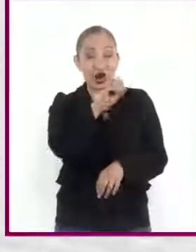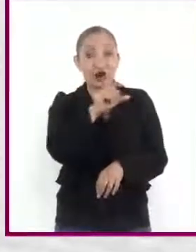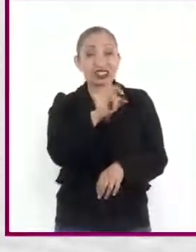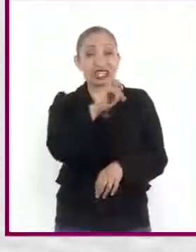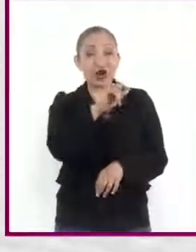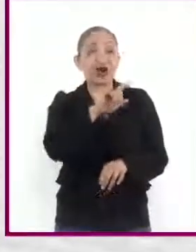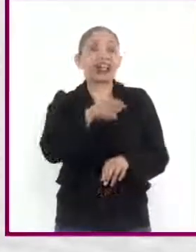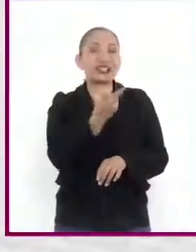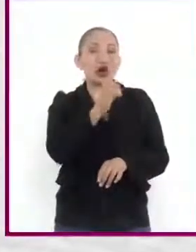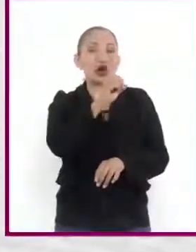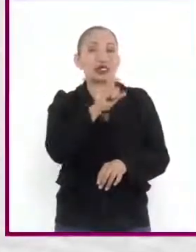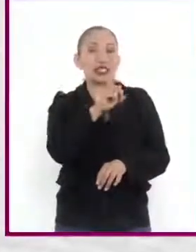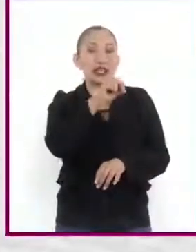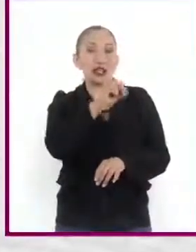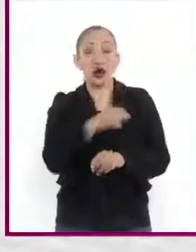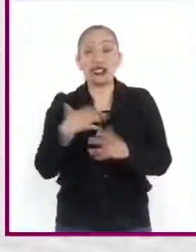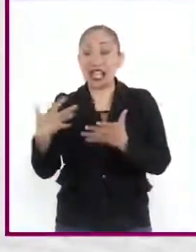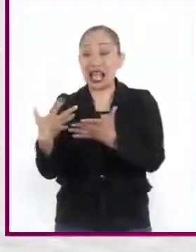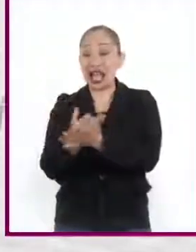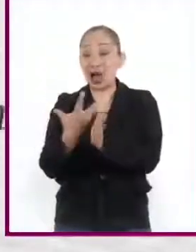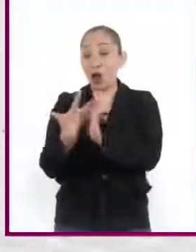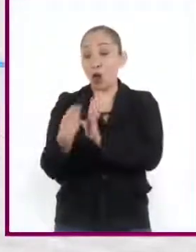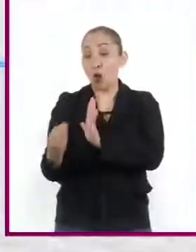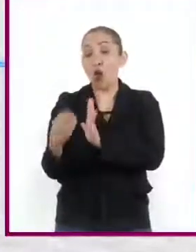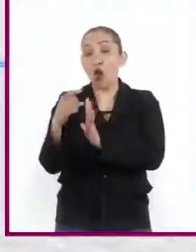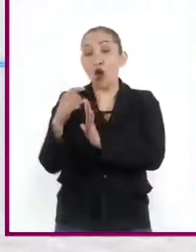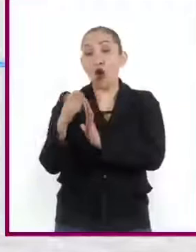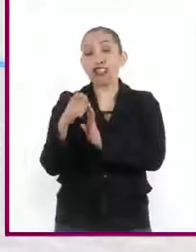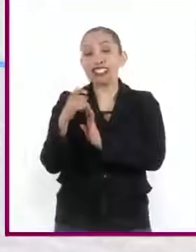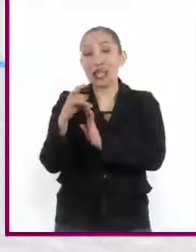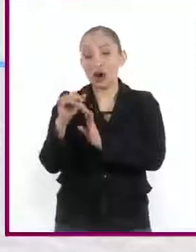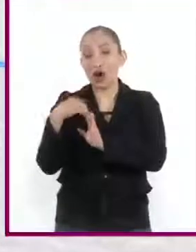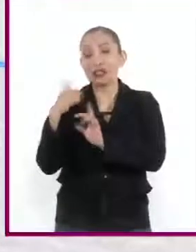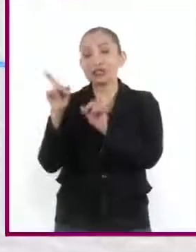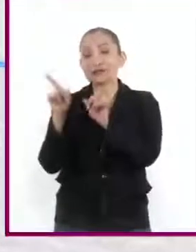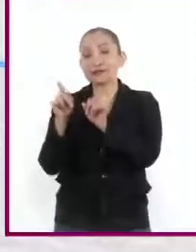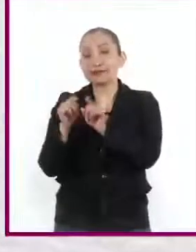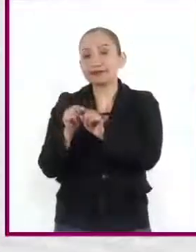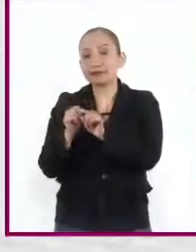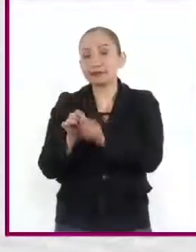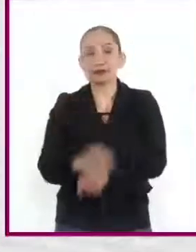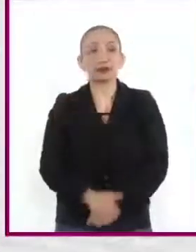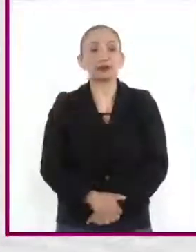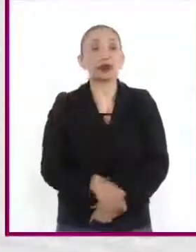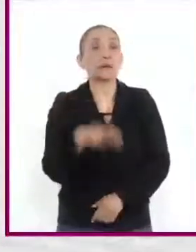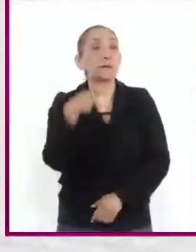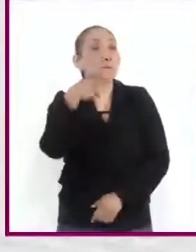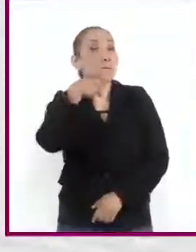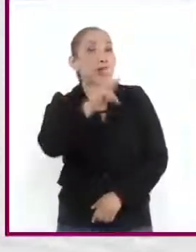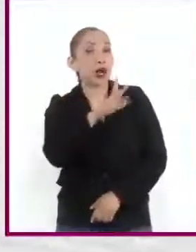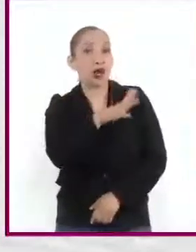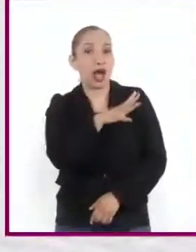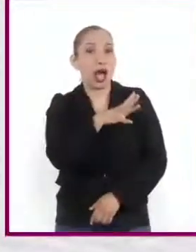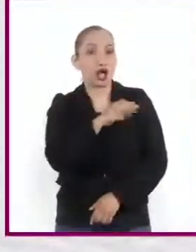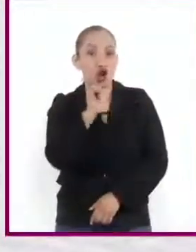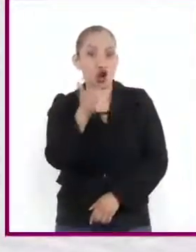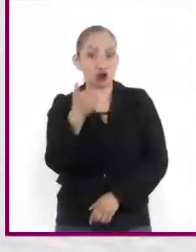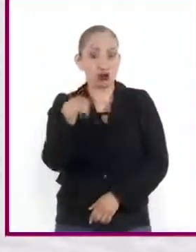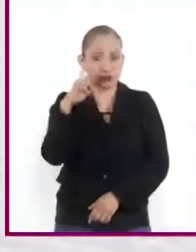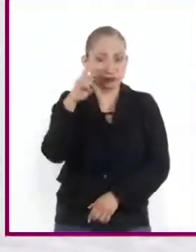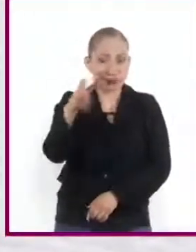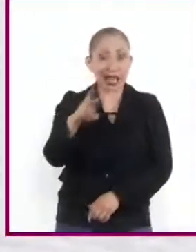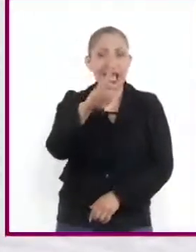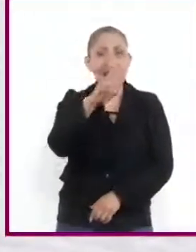es oxidado y el que gana electrones de oxígeno es reducido. Sin embargo, existen otros casos